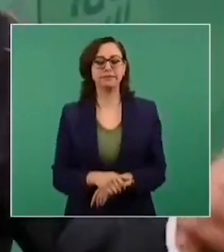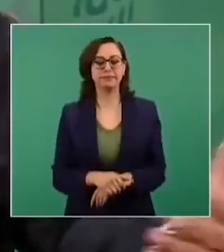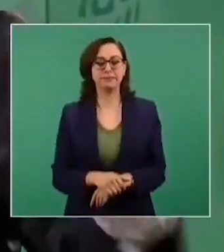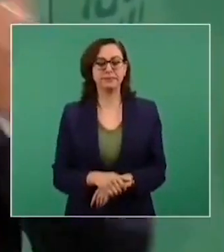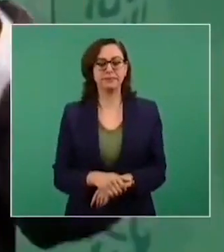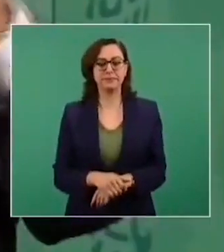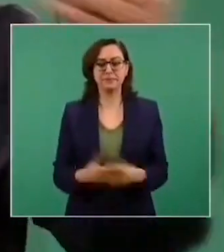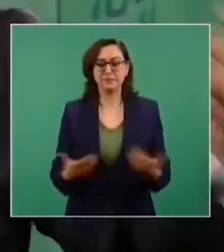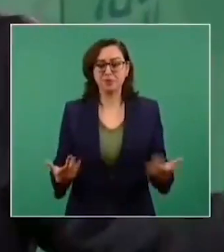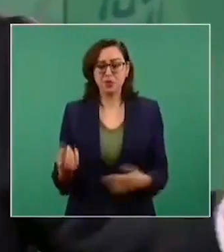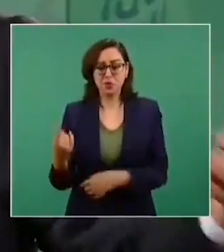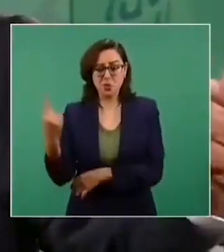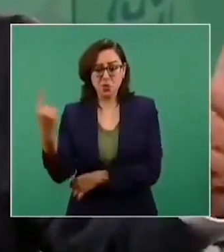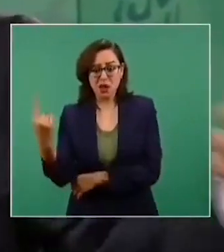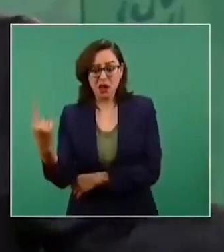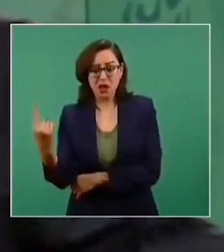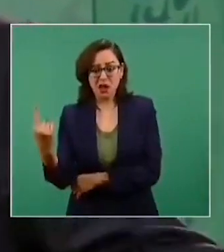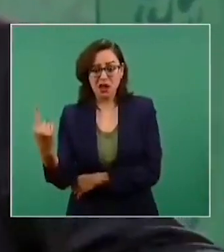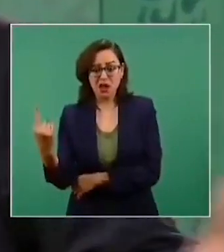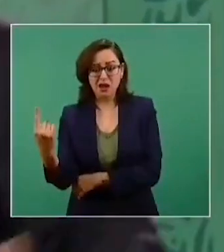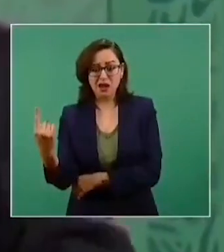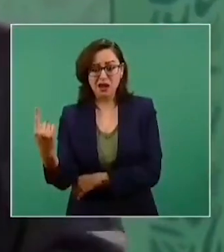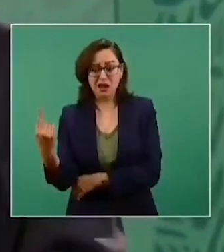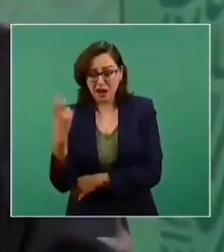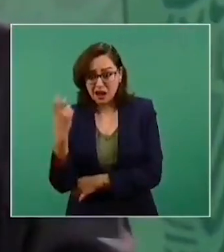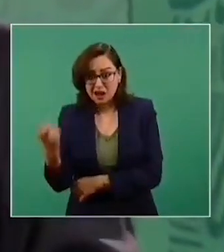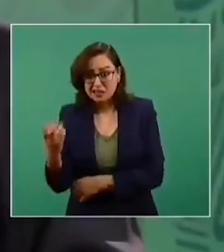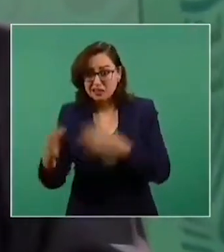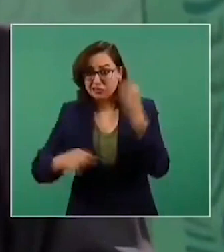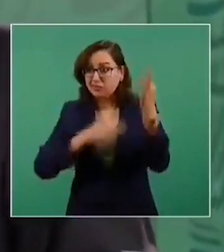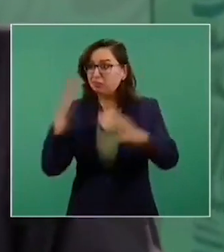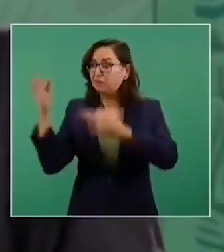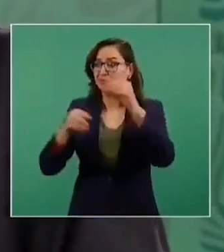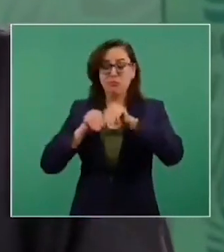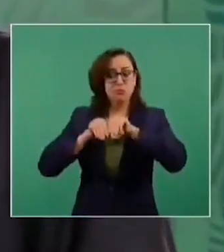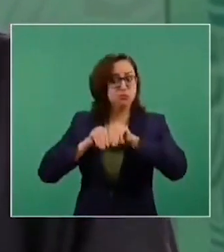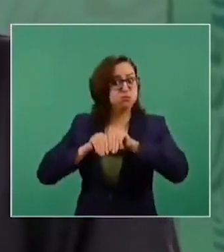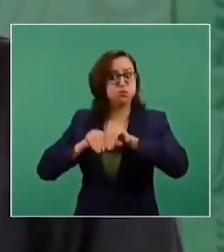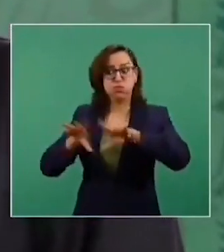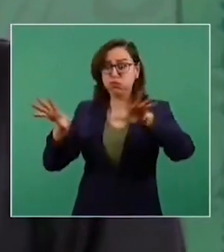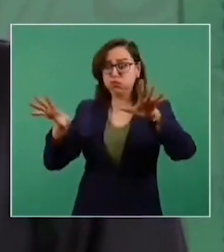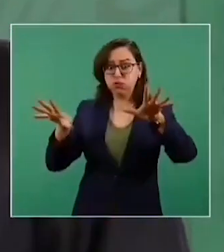¿Qué? ¿Esa es la gran noticia?